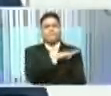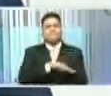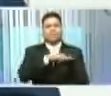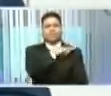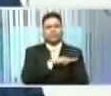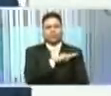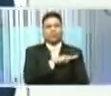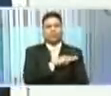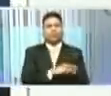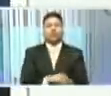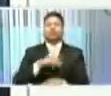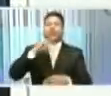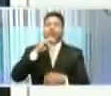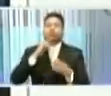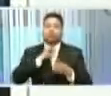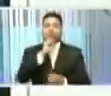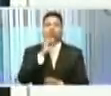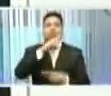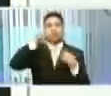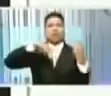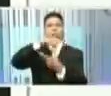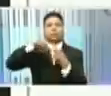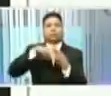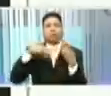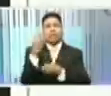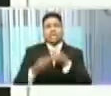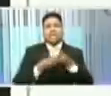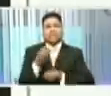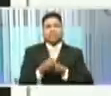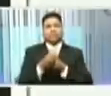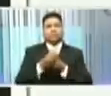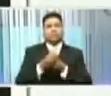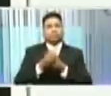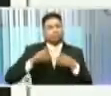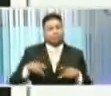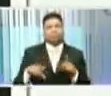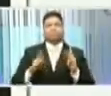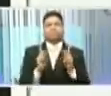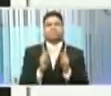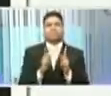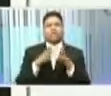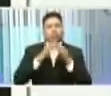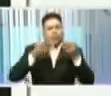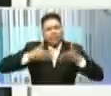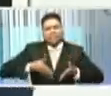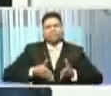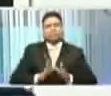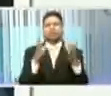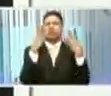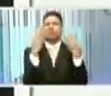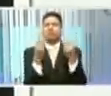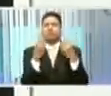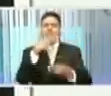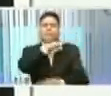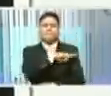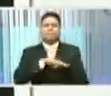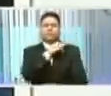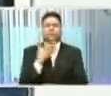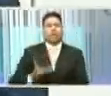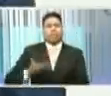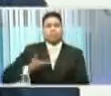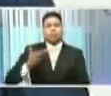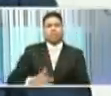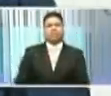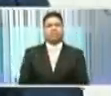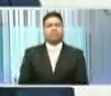Solo una revolución hizo posible el nacimiento de todas estas misiones. Y luego